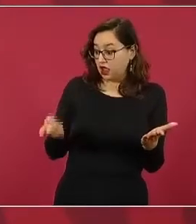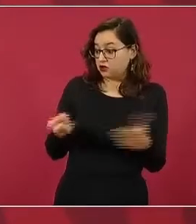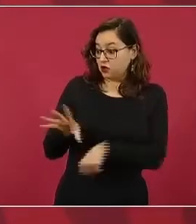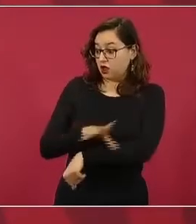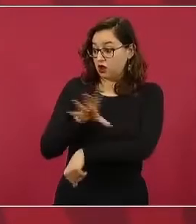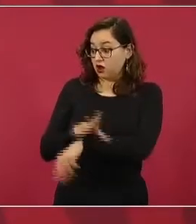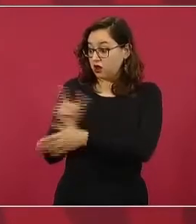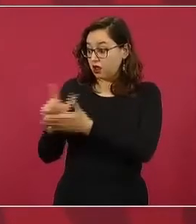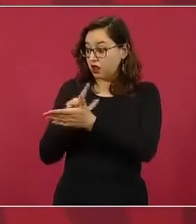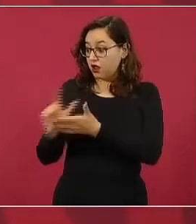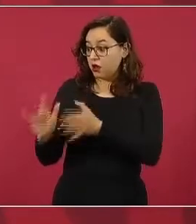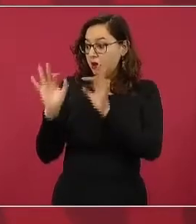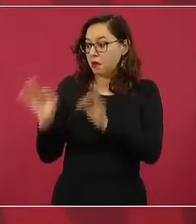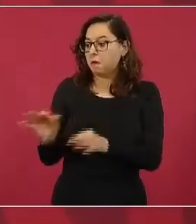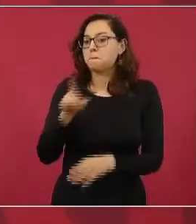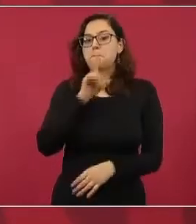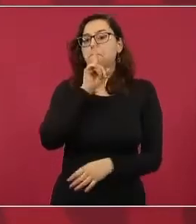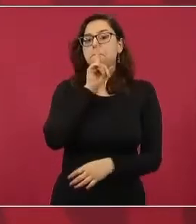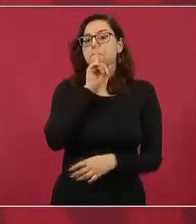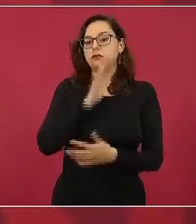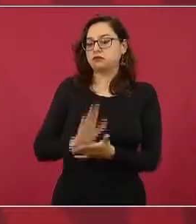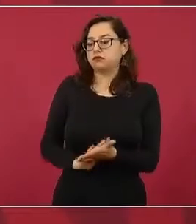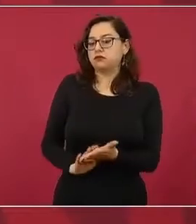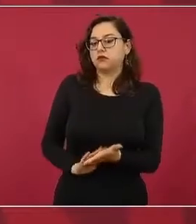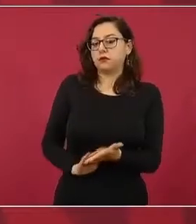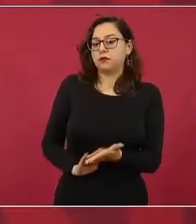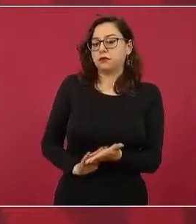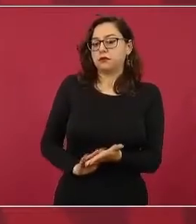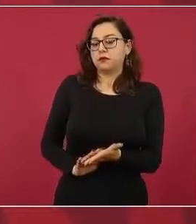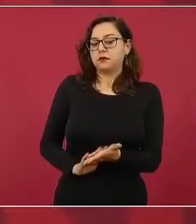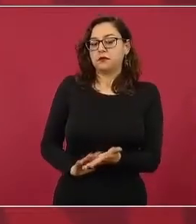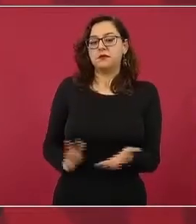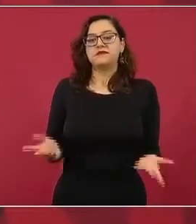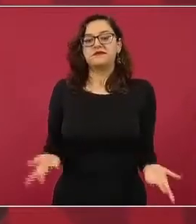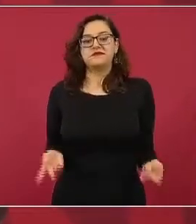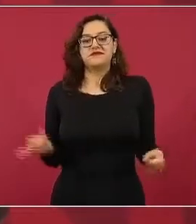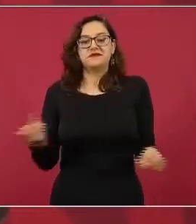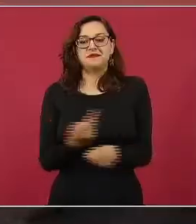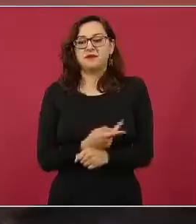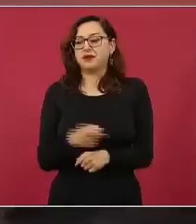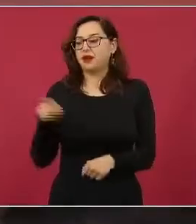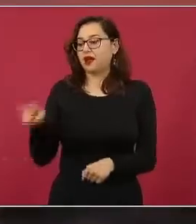La gente no sabe, por ejemplo,